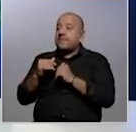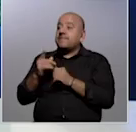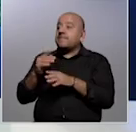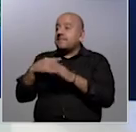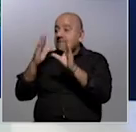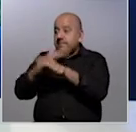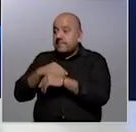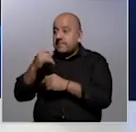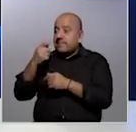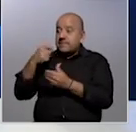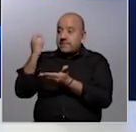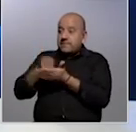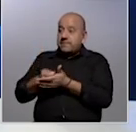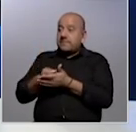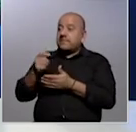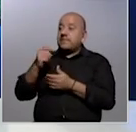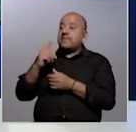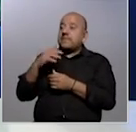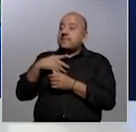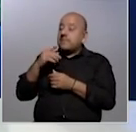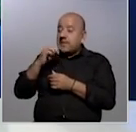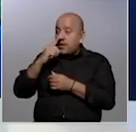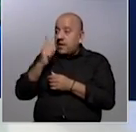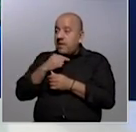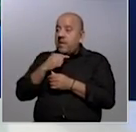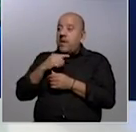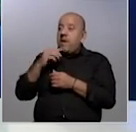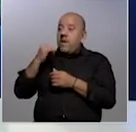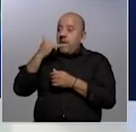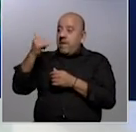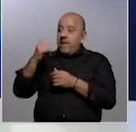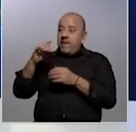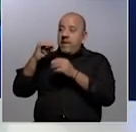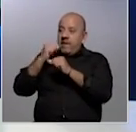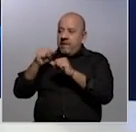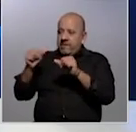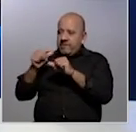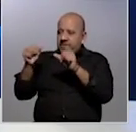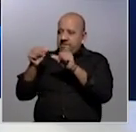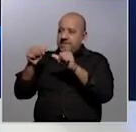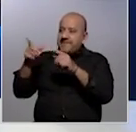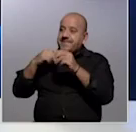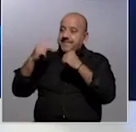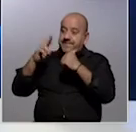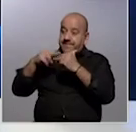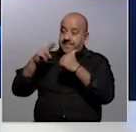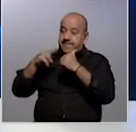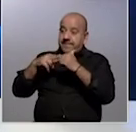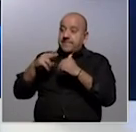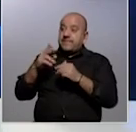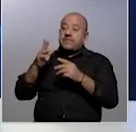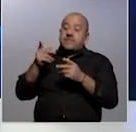pagar esa llamada telefónica en seguida se le va a llamar puede mandar un mail puede hacerlo en internet en el caso que tenga conexión